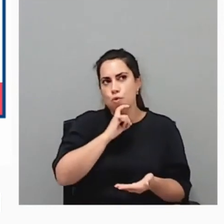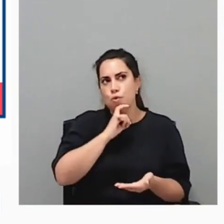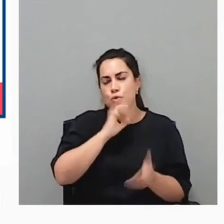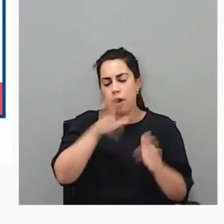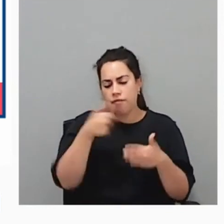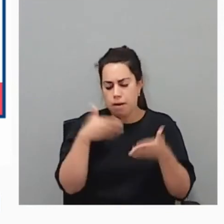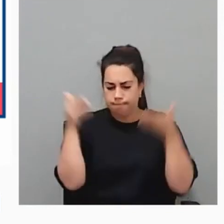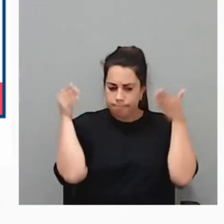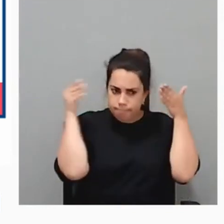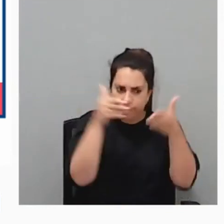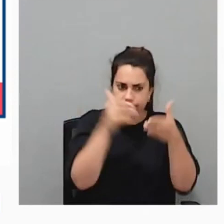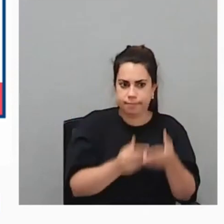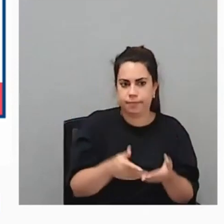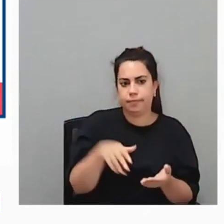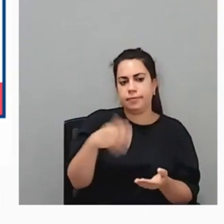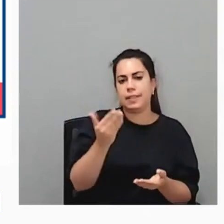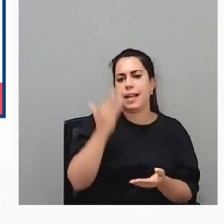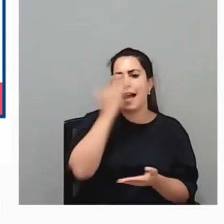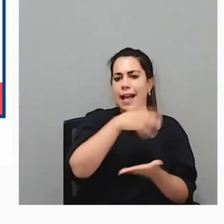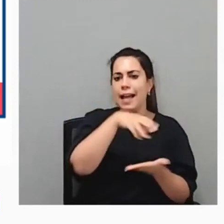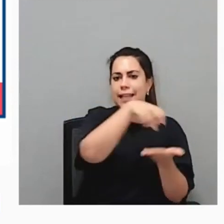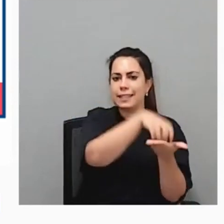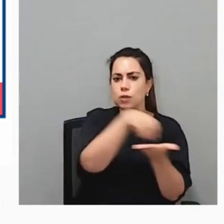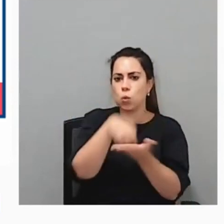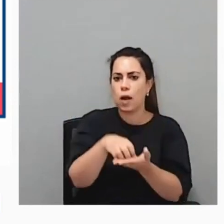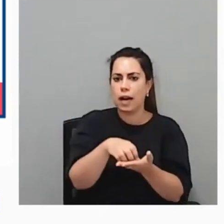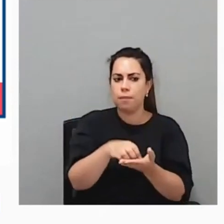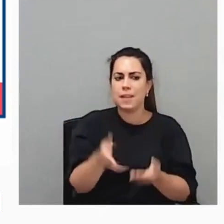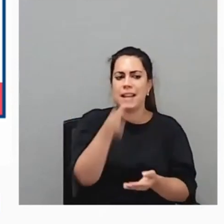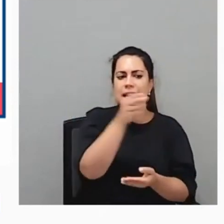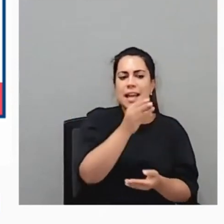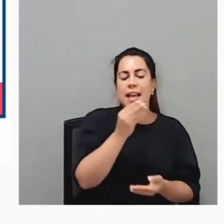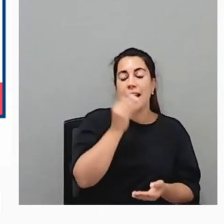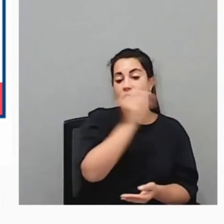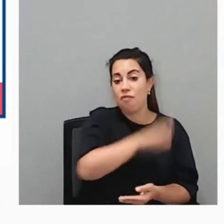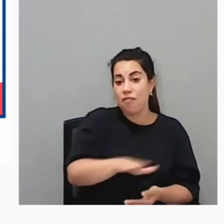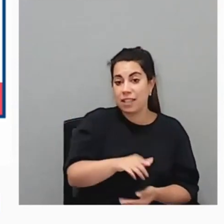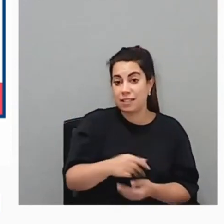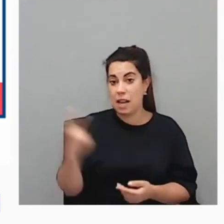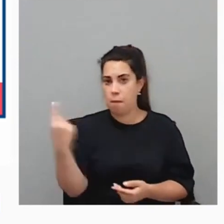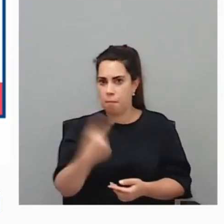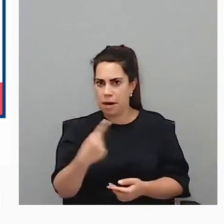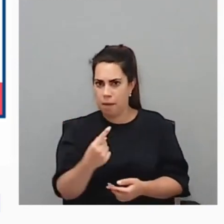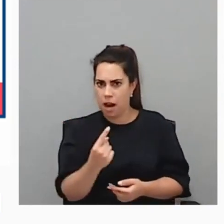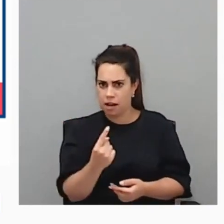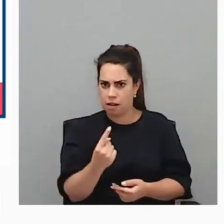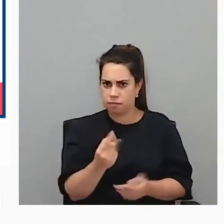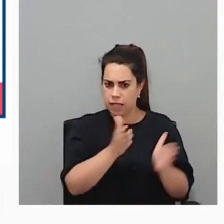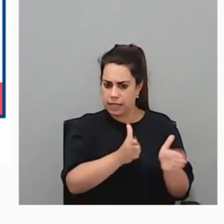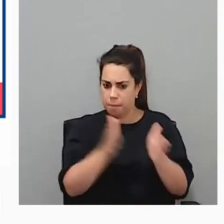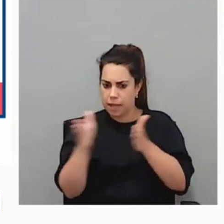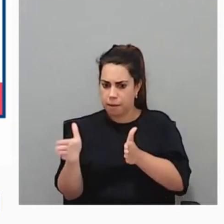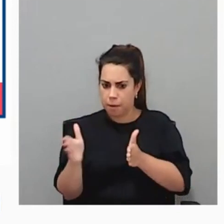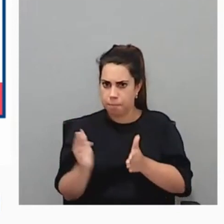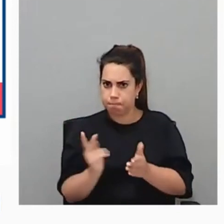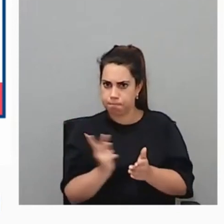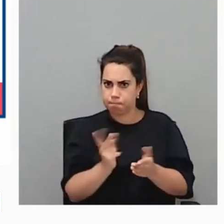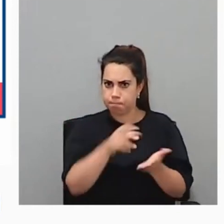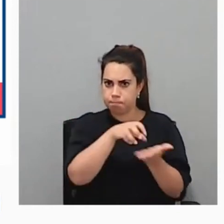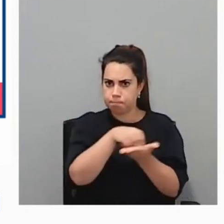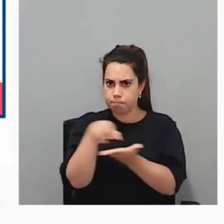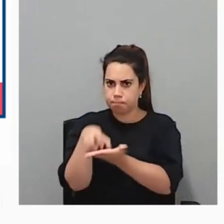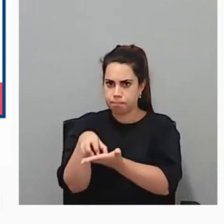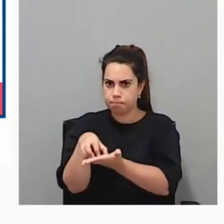las escuelas sobre todo infantil y primaria, que es la etapa que para nosotros tiene más influencia en ese